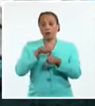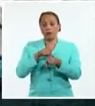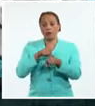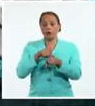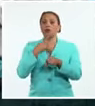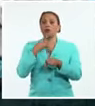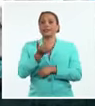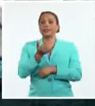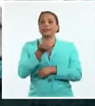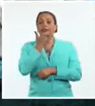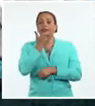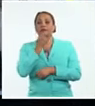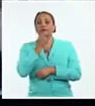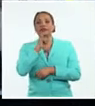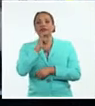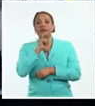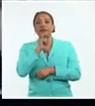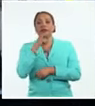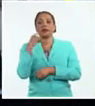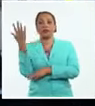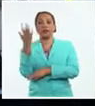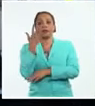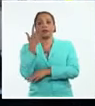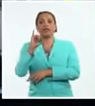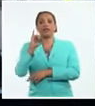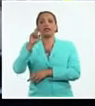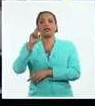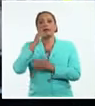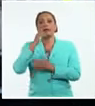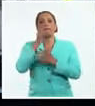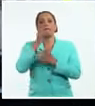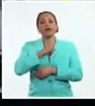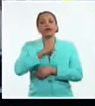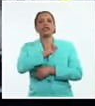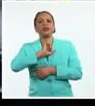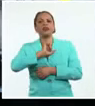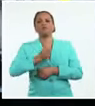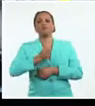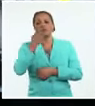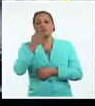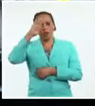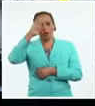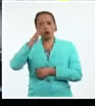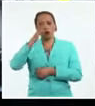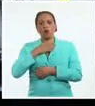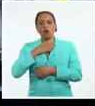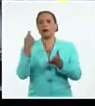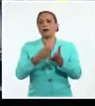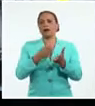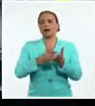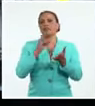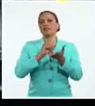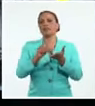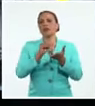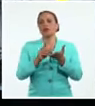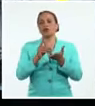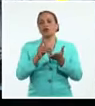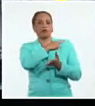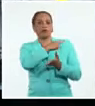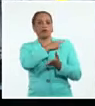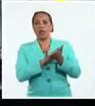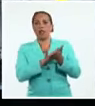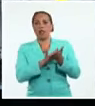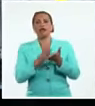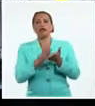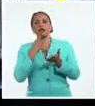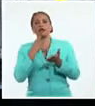como lo fue el paso del huracán Irma, pretendía presionar a Cuba para obtener el pago de una deuda de la que no son titulares y establecer